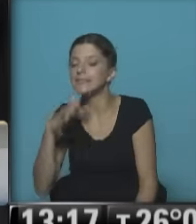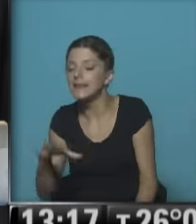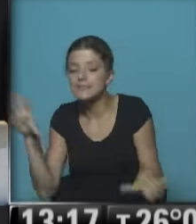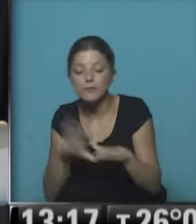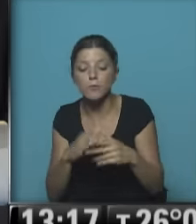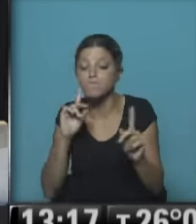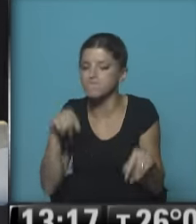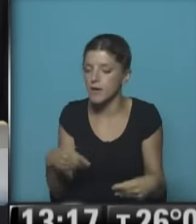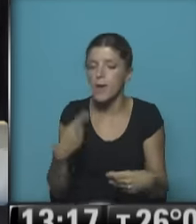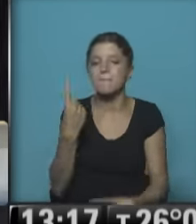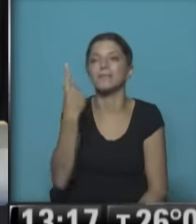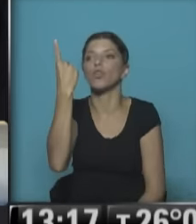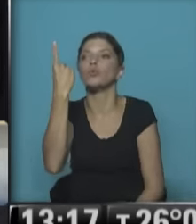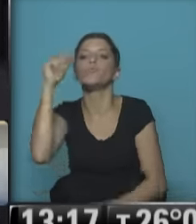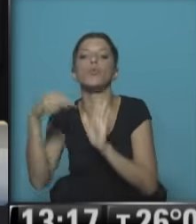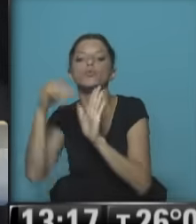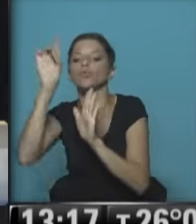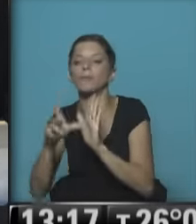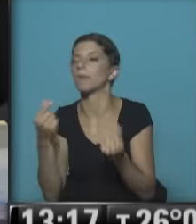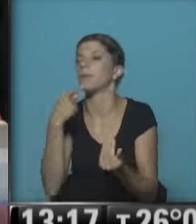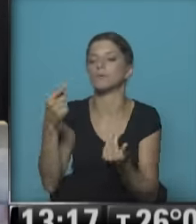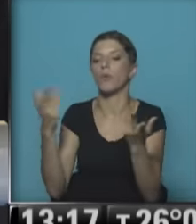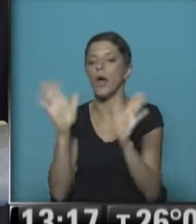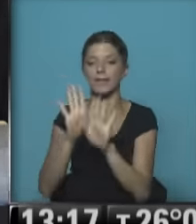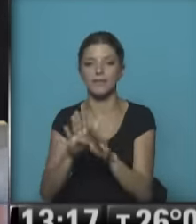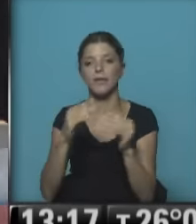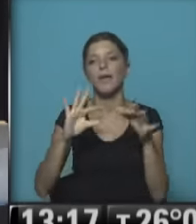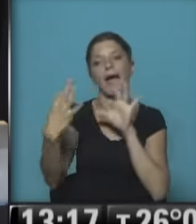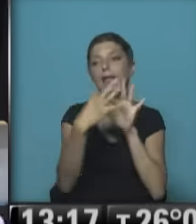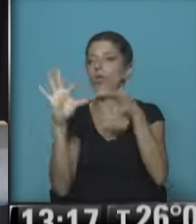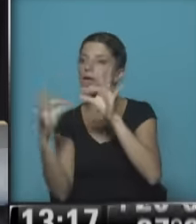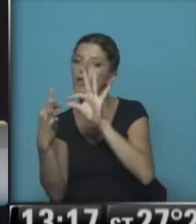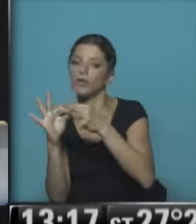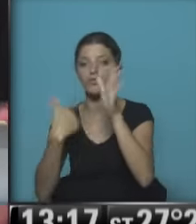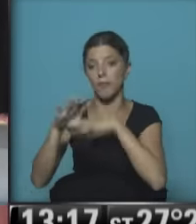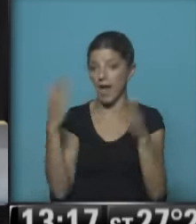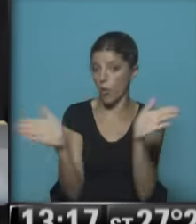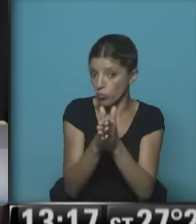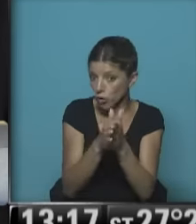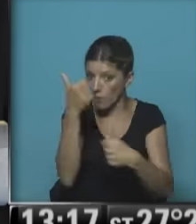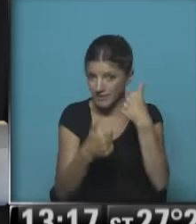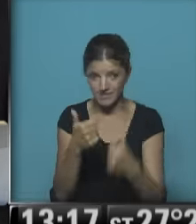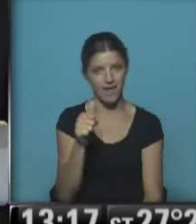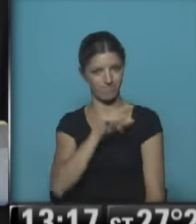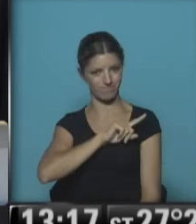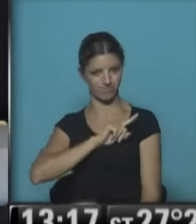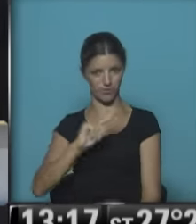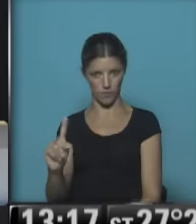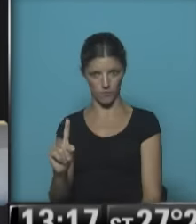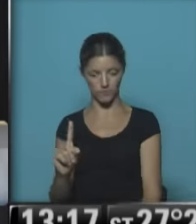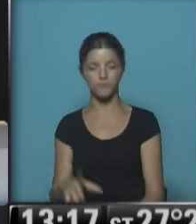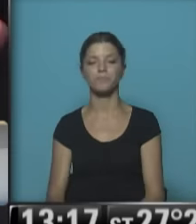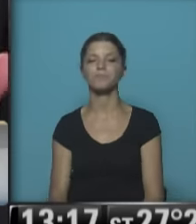tomando un dato único y decir, bueno, a partir de tal está alineado con tal otro, entonces van a jugar juntos. No, en este caso no